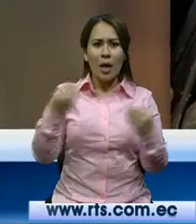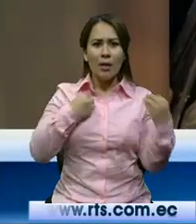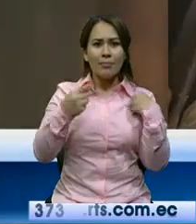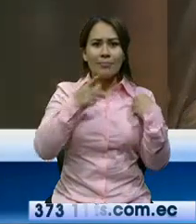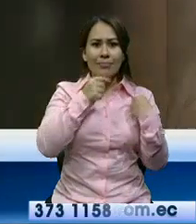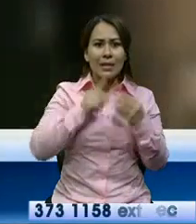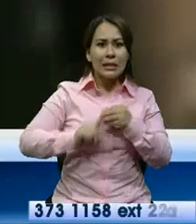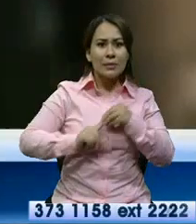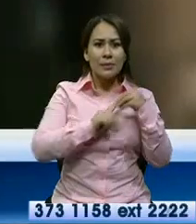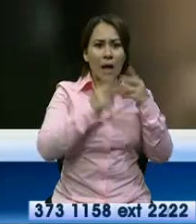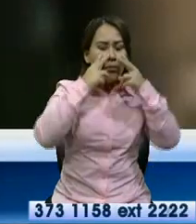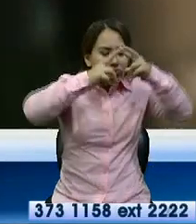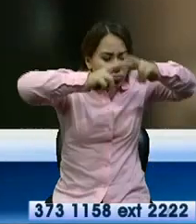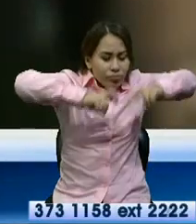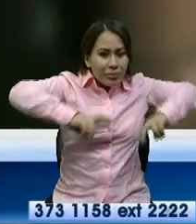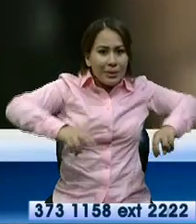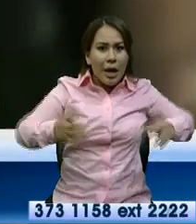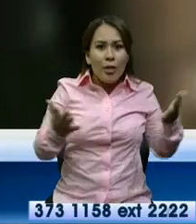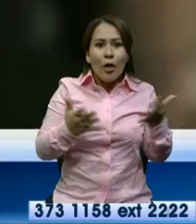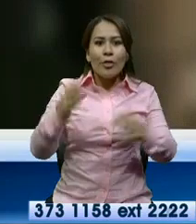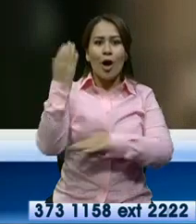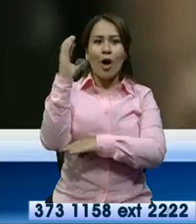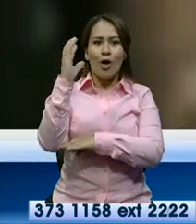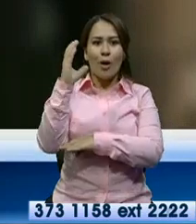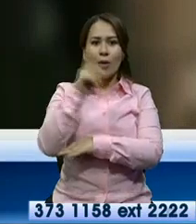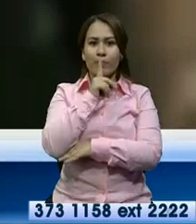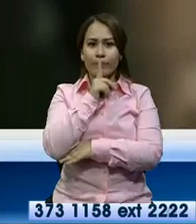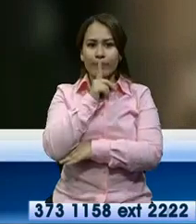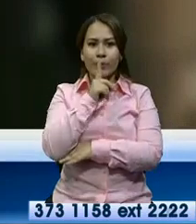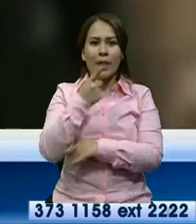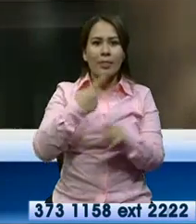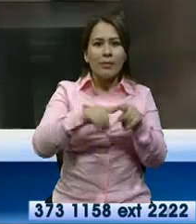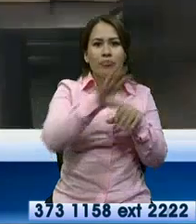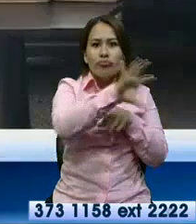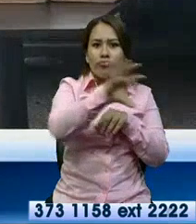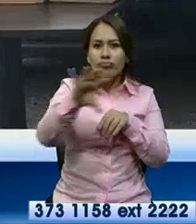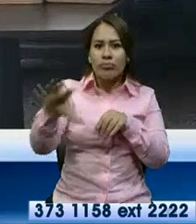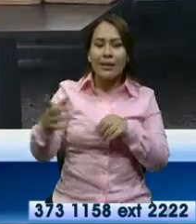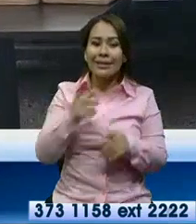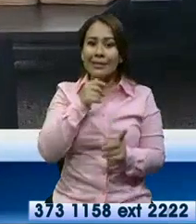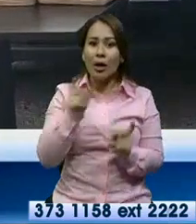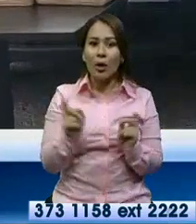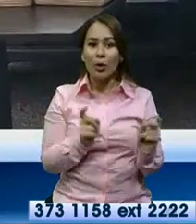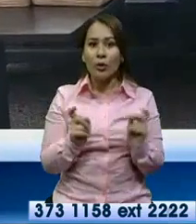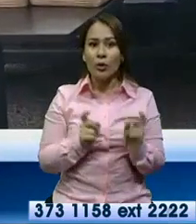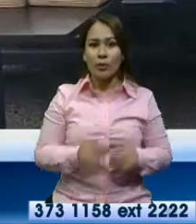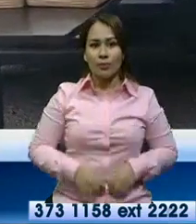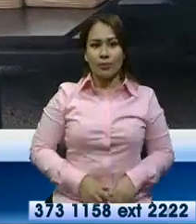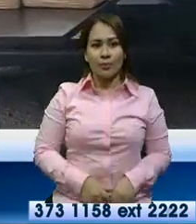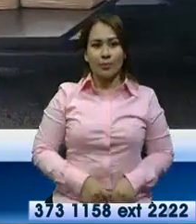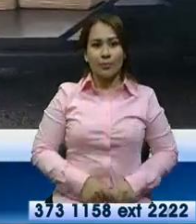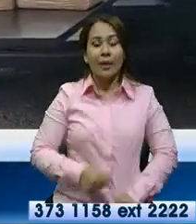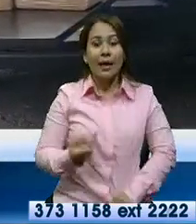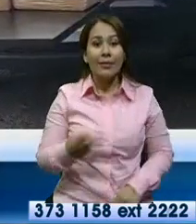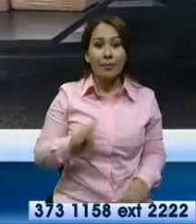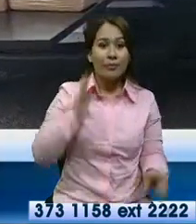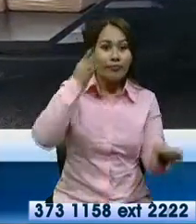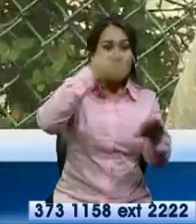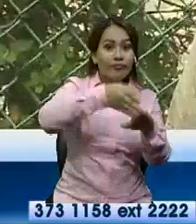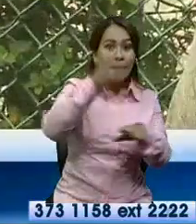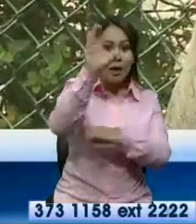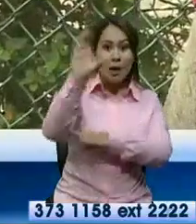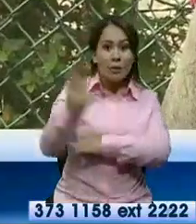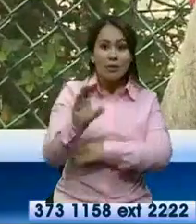de la UIAN, la droga la encaletaron en lado colombiano y utilizando diferentes rutas para esquivar los controles, intentaban avanzar hasta la costa